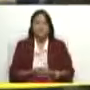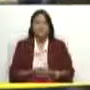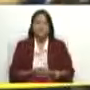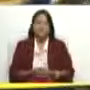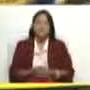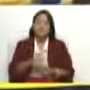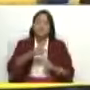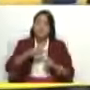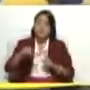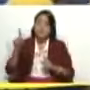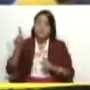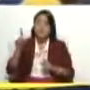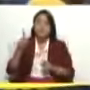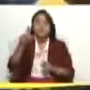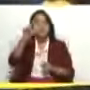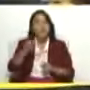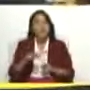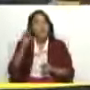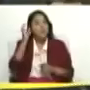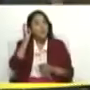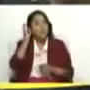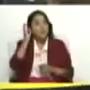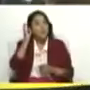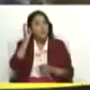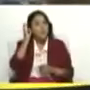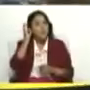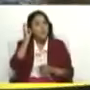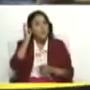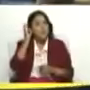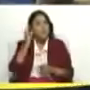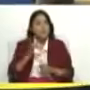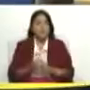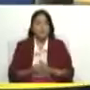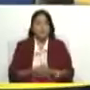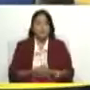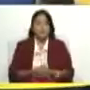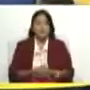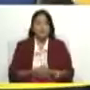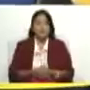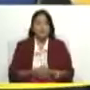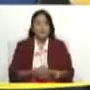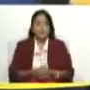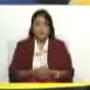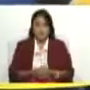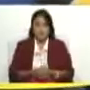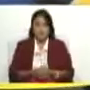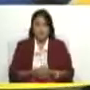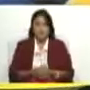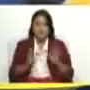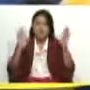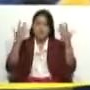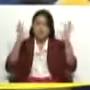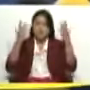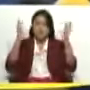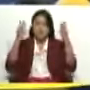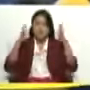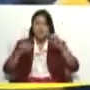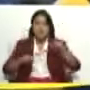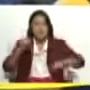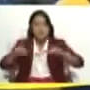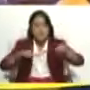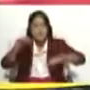Igualmente caterin seam Díaz caterin en ciclismo